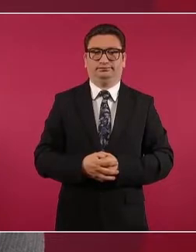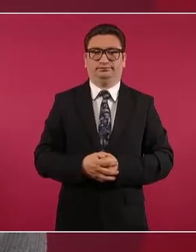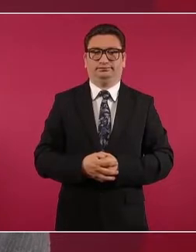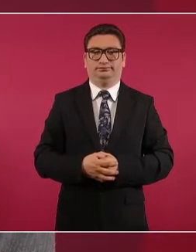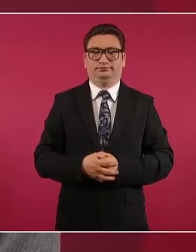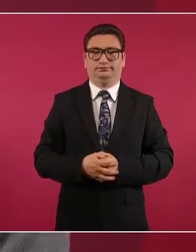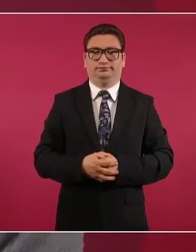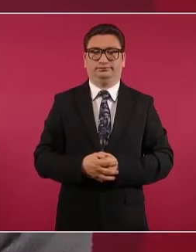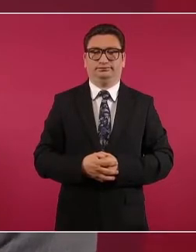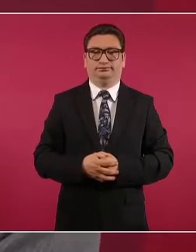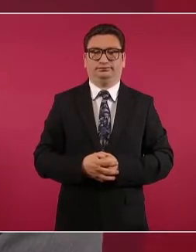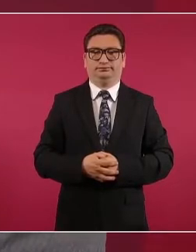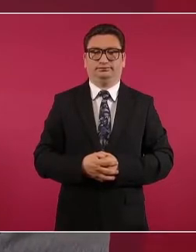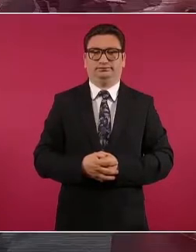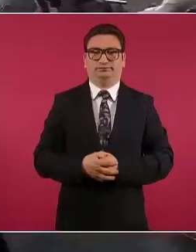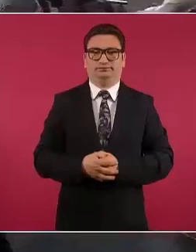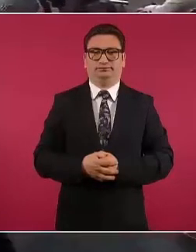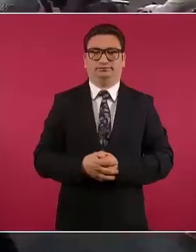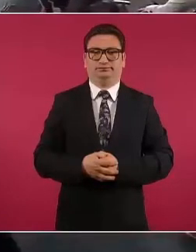no estemos